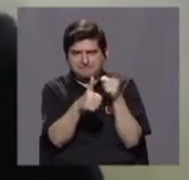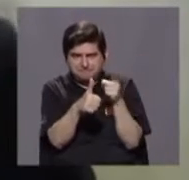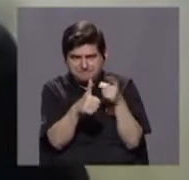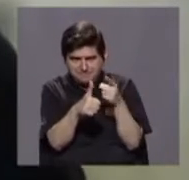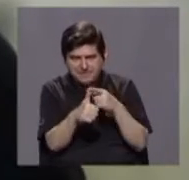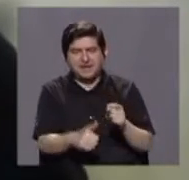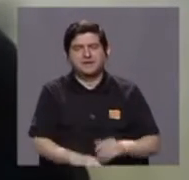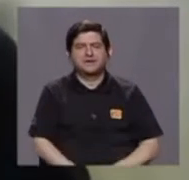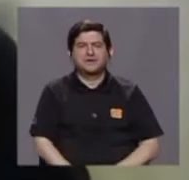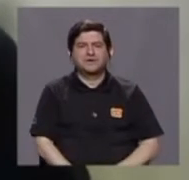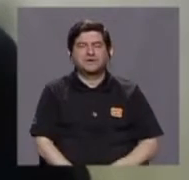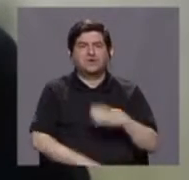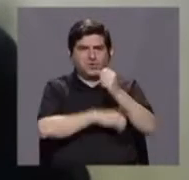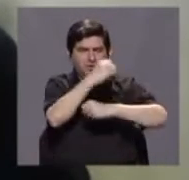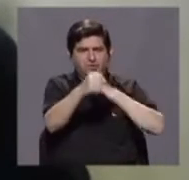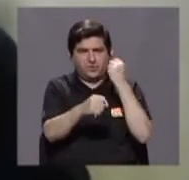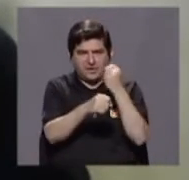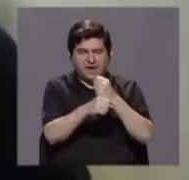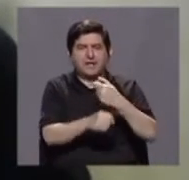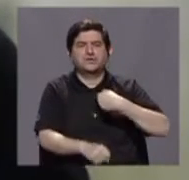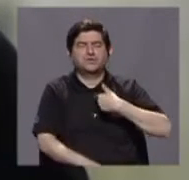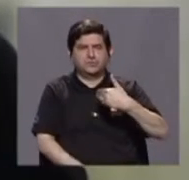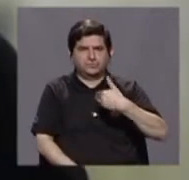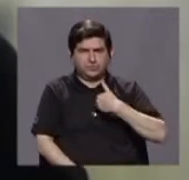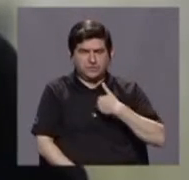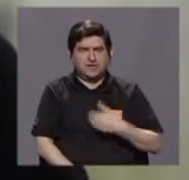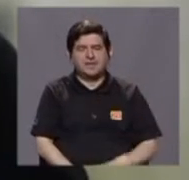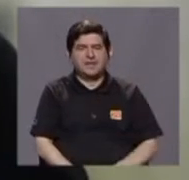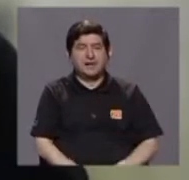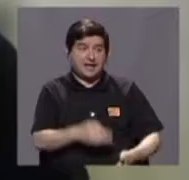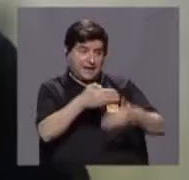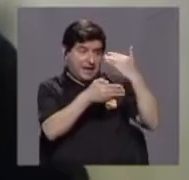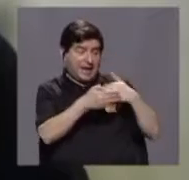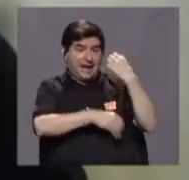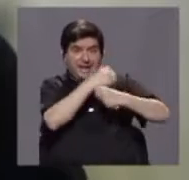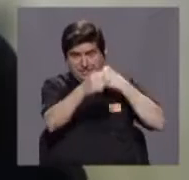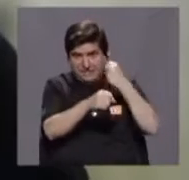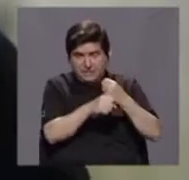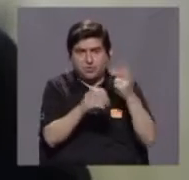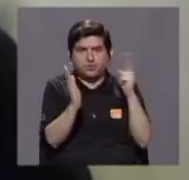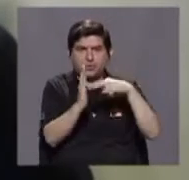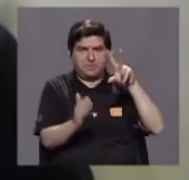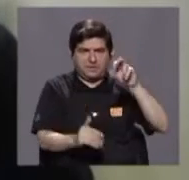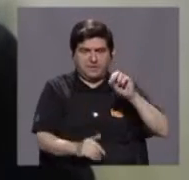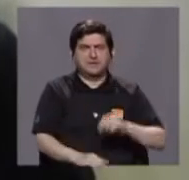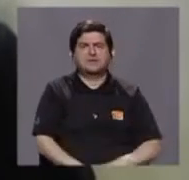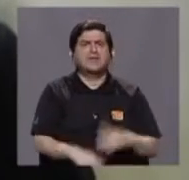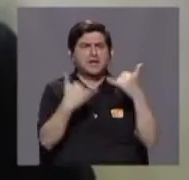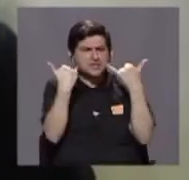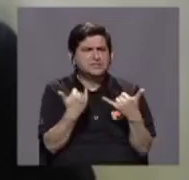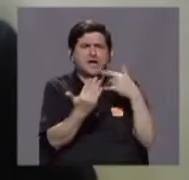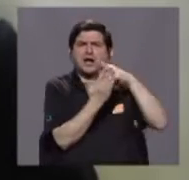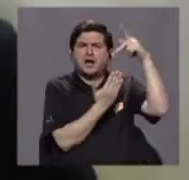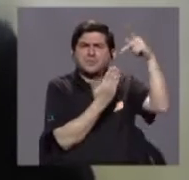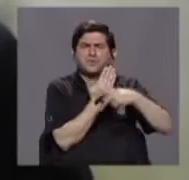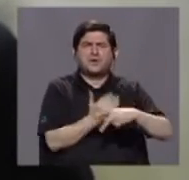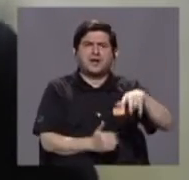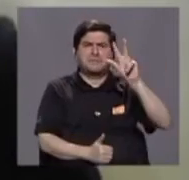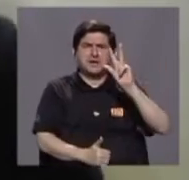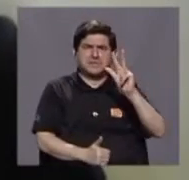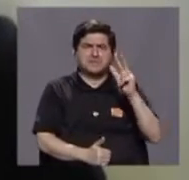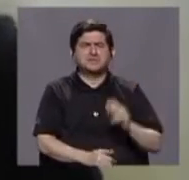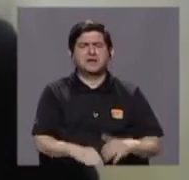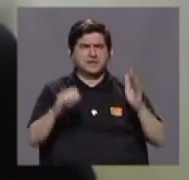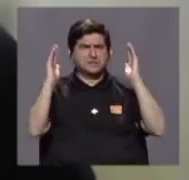trimestre del año, del 2020, lo tenía programado con 3 grandes